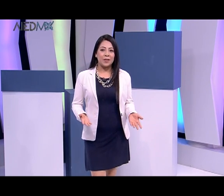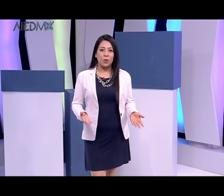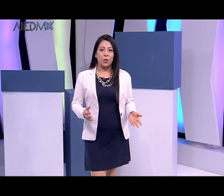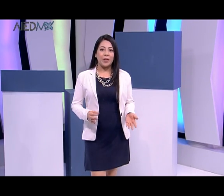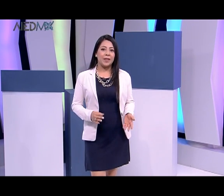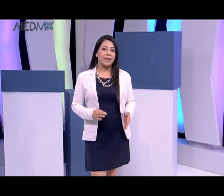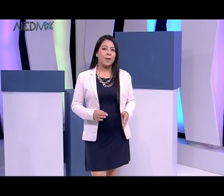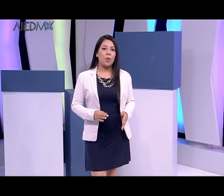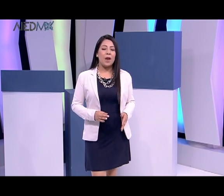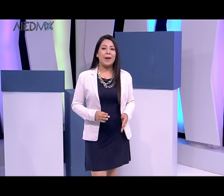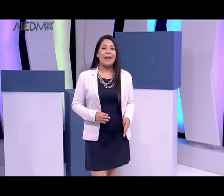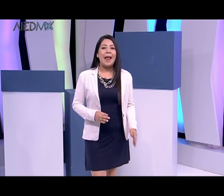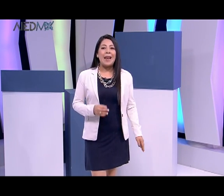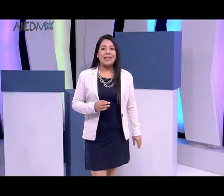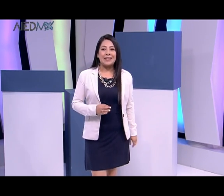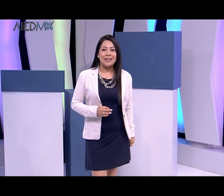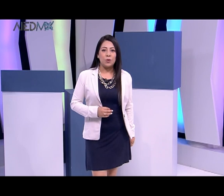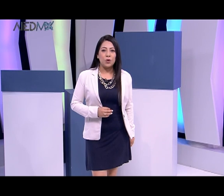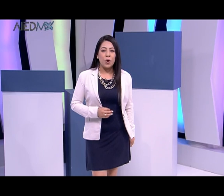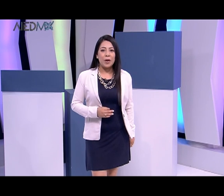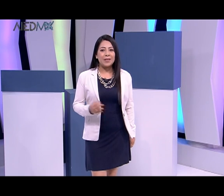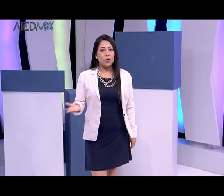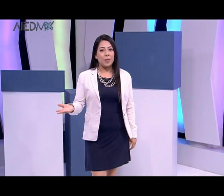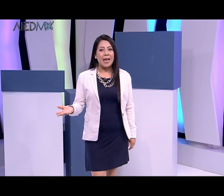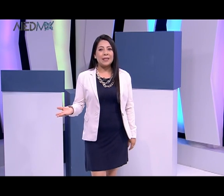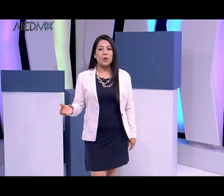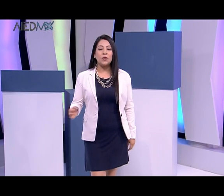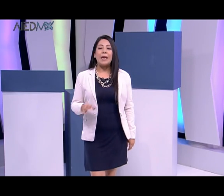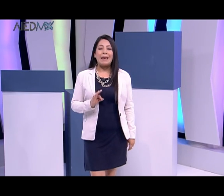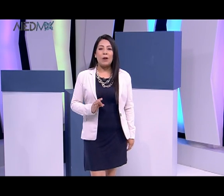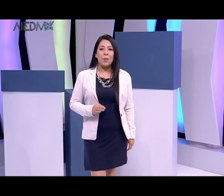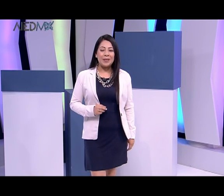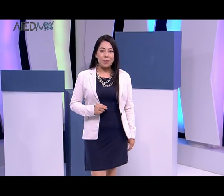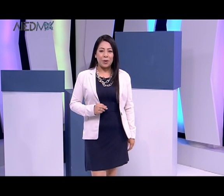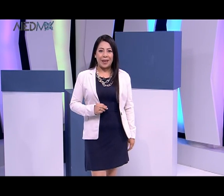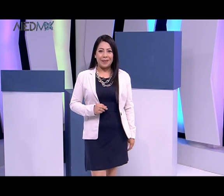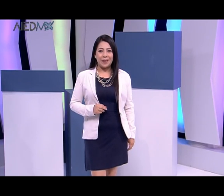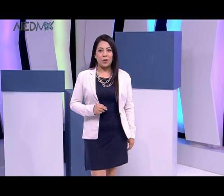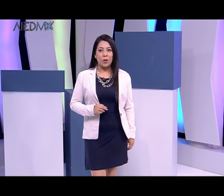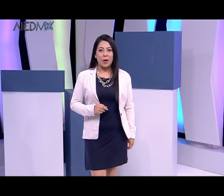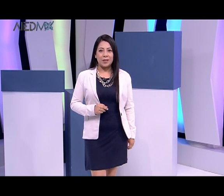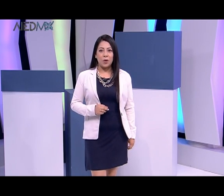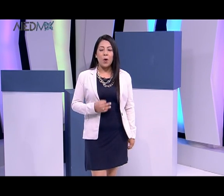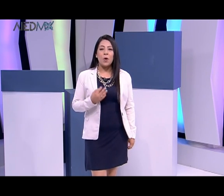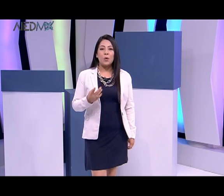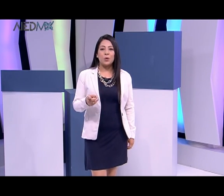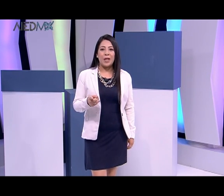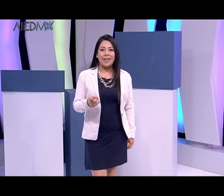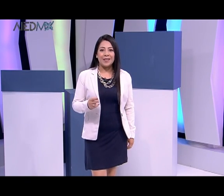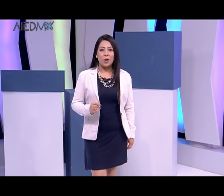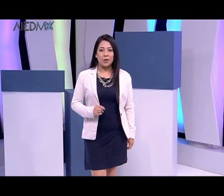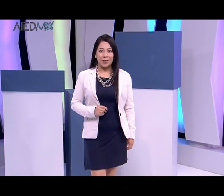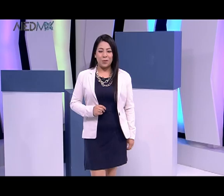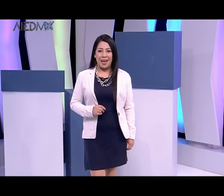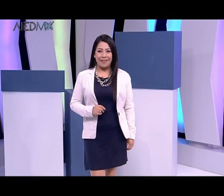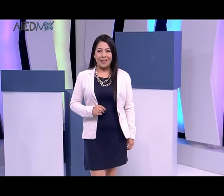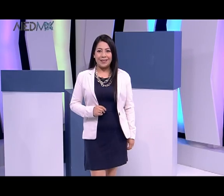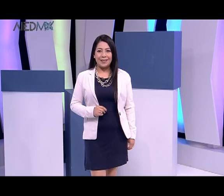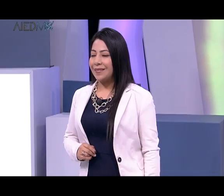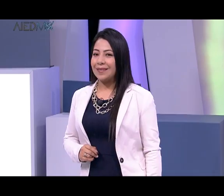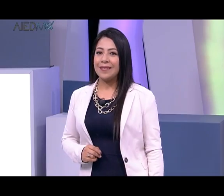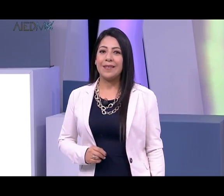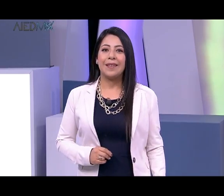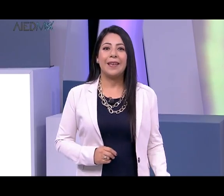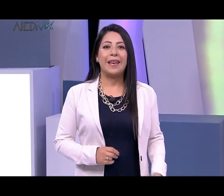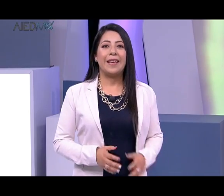el contexto donde se desenvuelven, las instituciones, los maestros y lo más importante de todo esto, ustedes, los